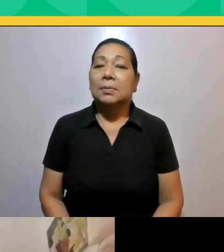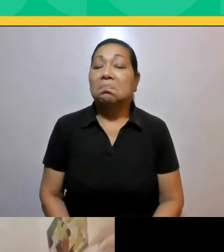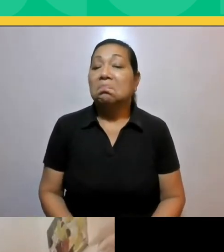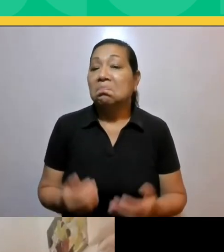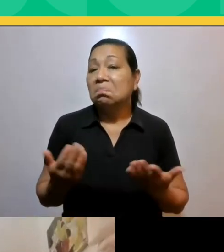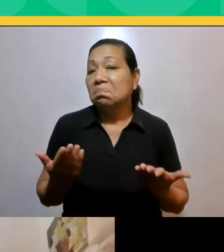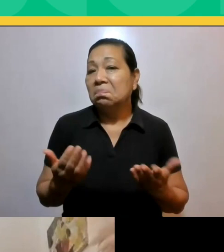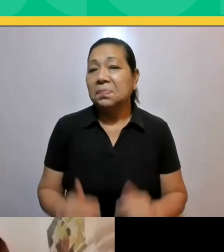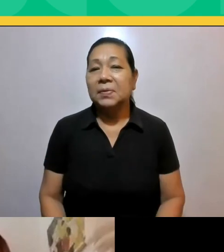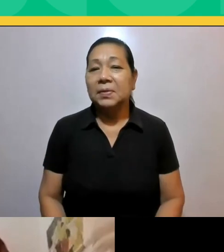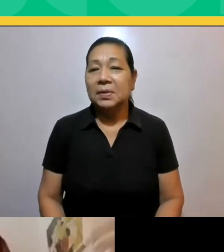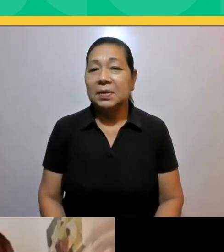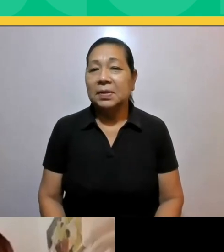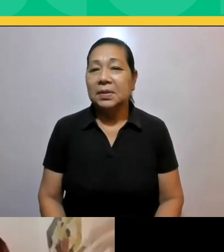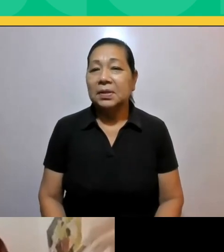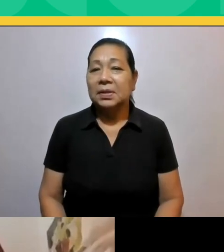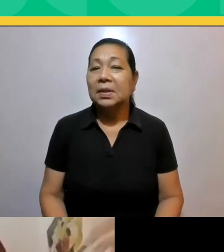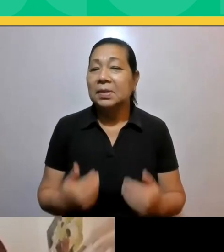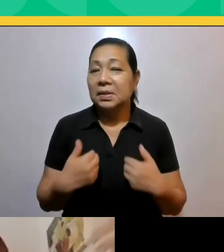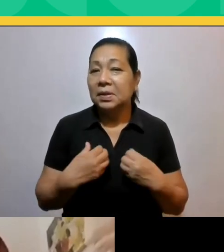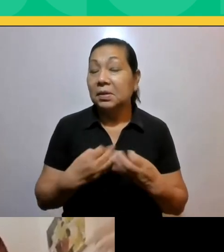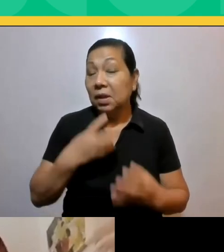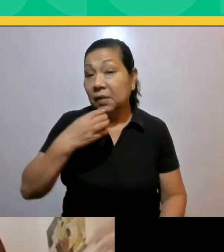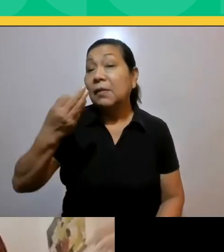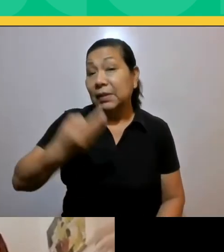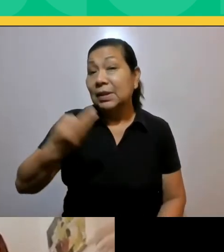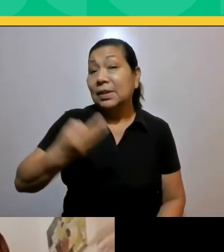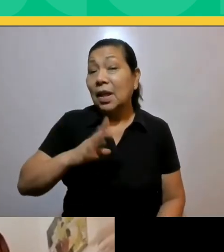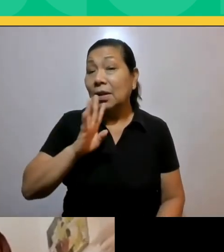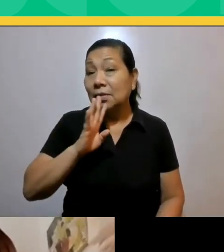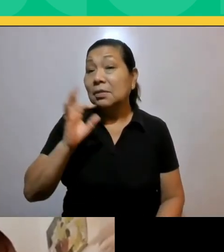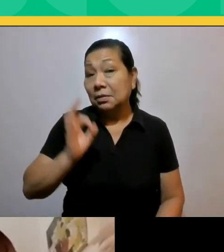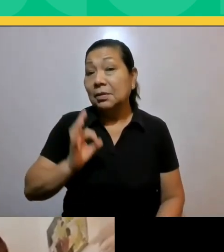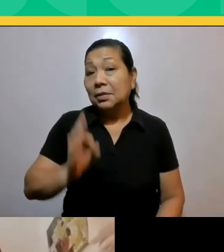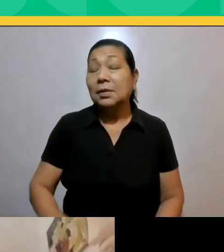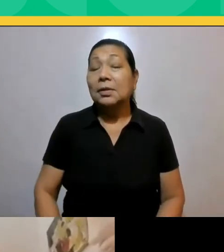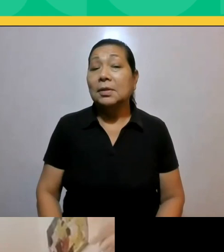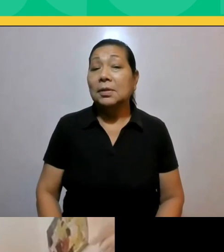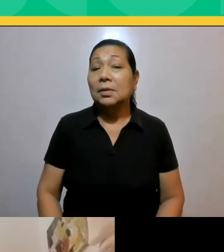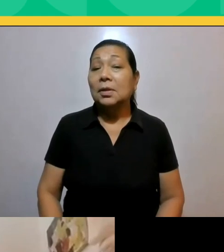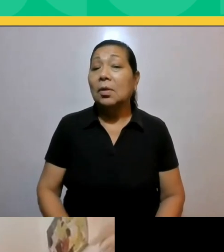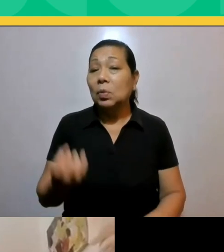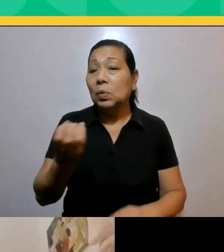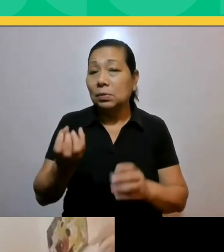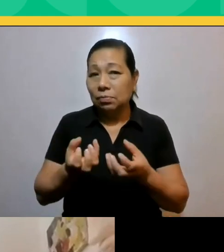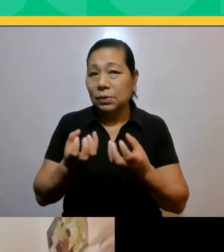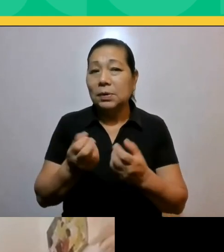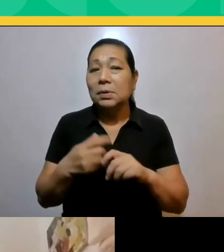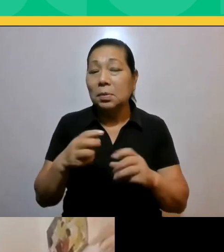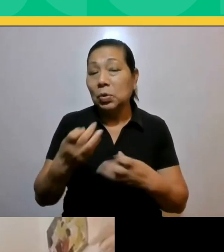Bueno, este, tiene mucho de cierto y no solamente inflamación prostática, sino